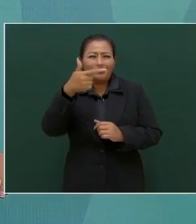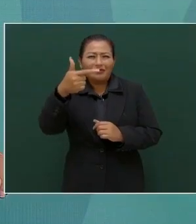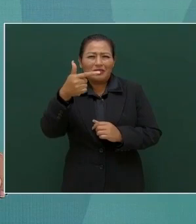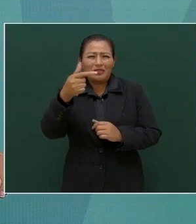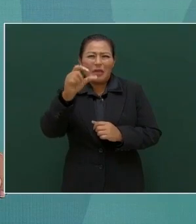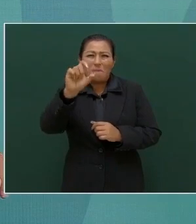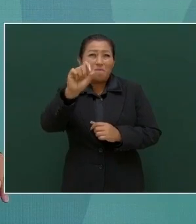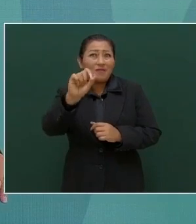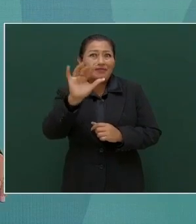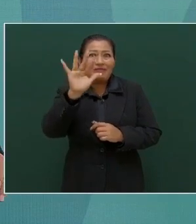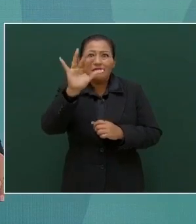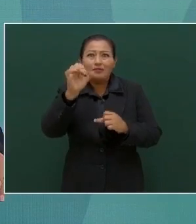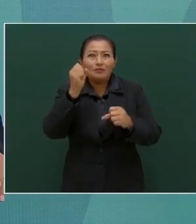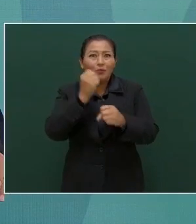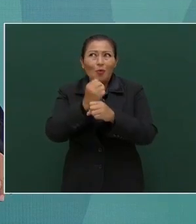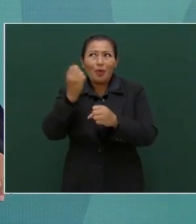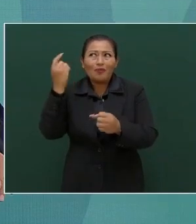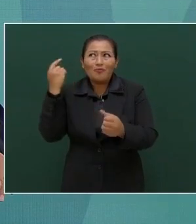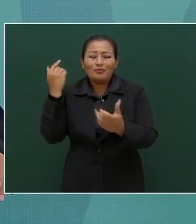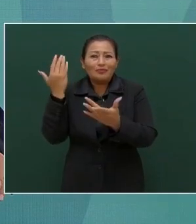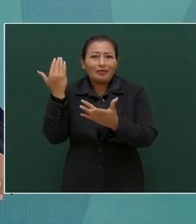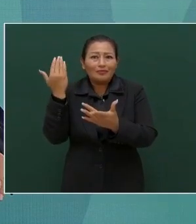1997, hace 25 años,